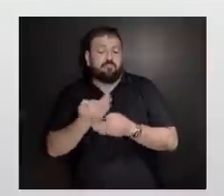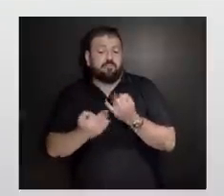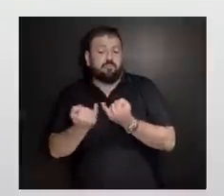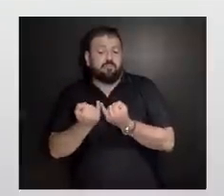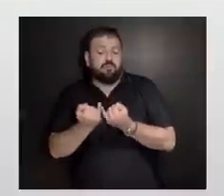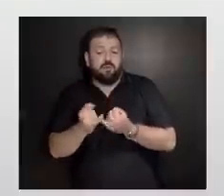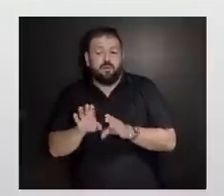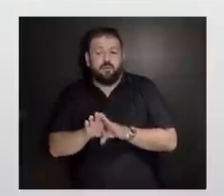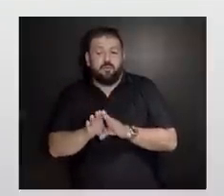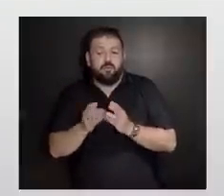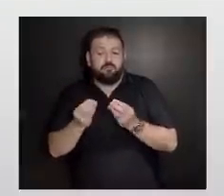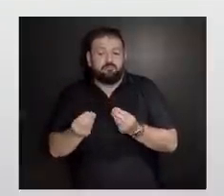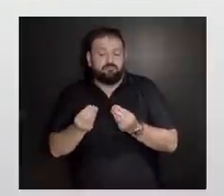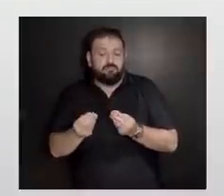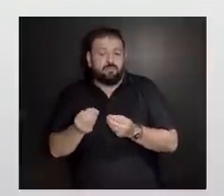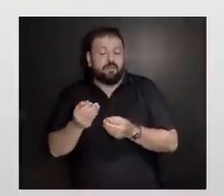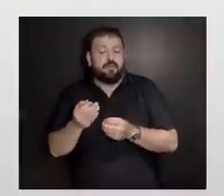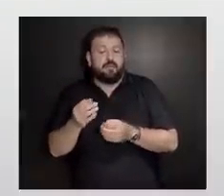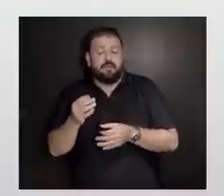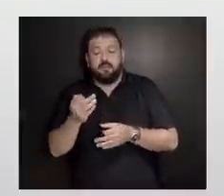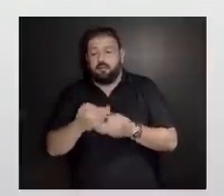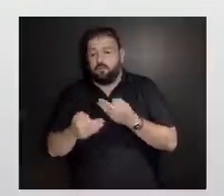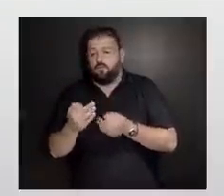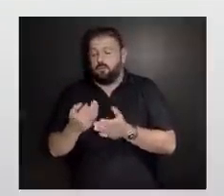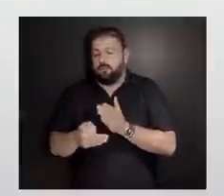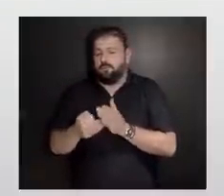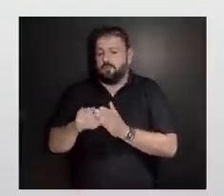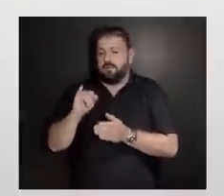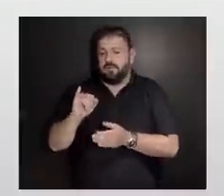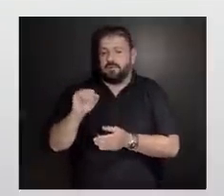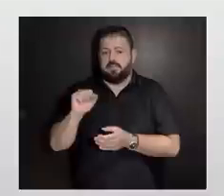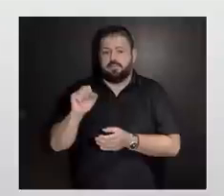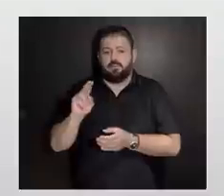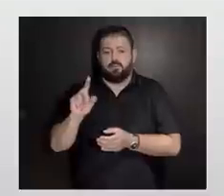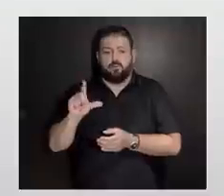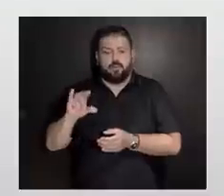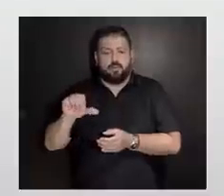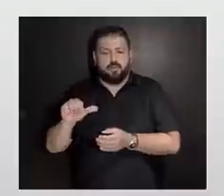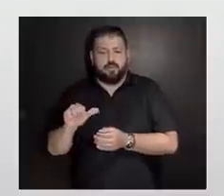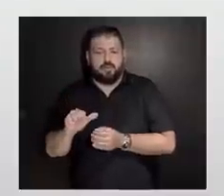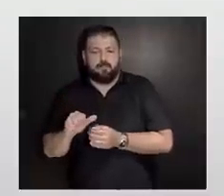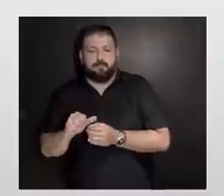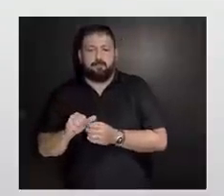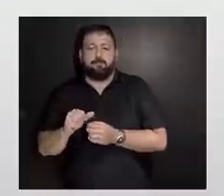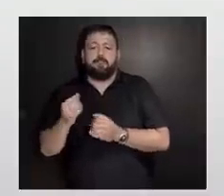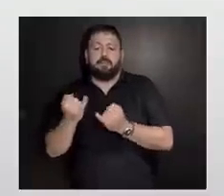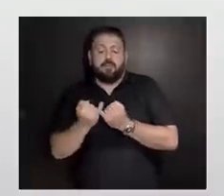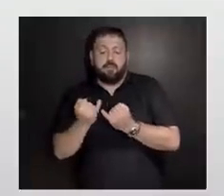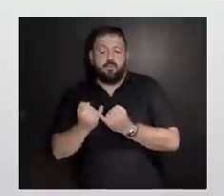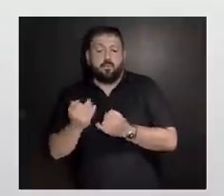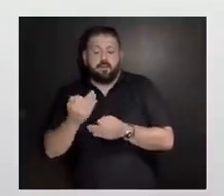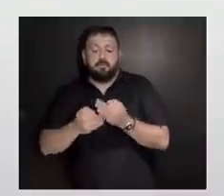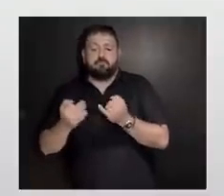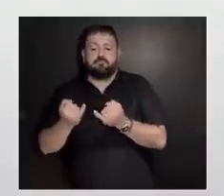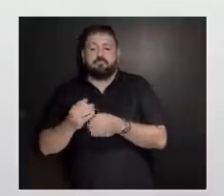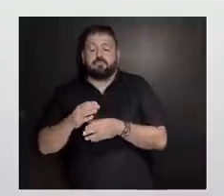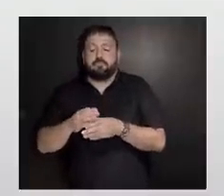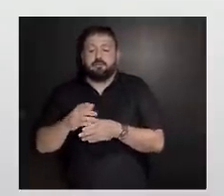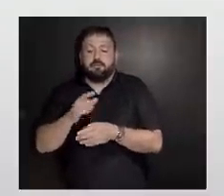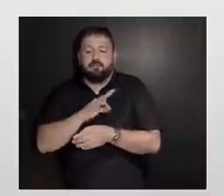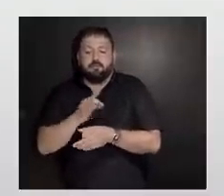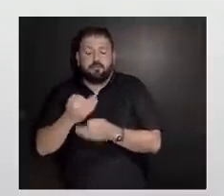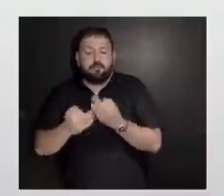nuestro cuerpo de producir insulina. Eh, También hay una secreción, por ejemplo, un incremento en la secreción hepática de